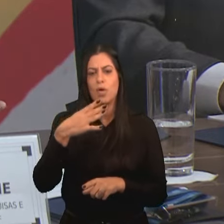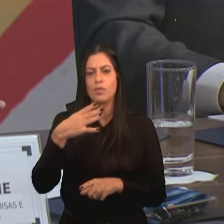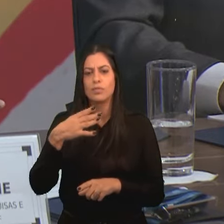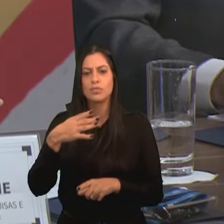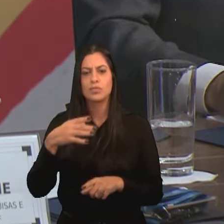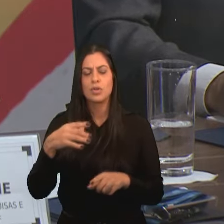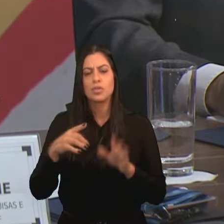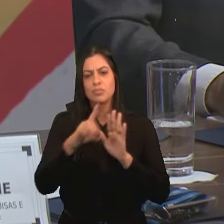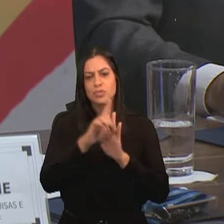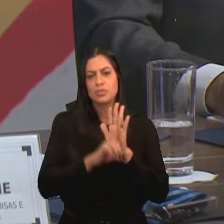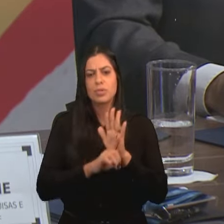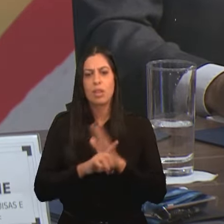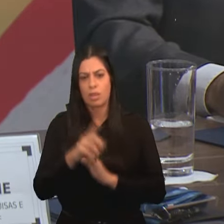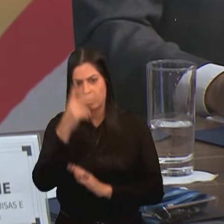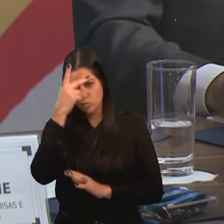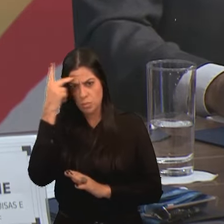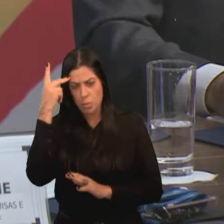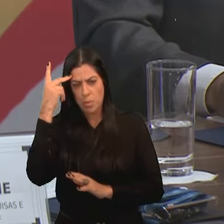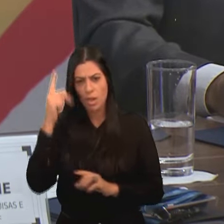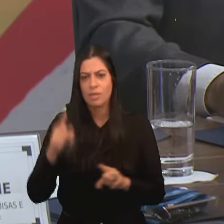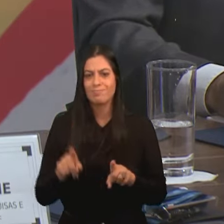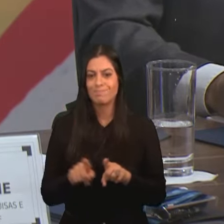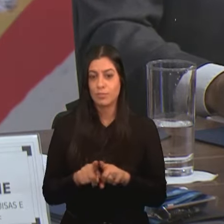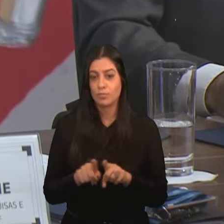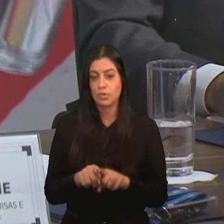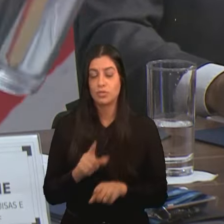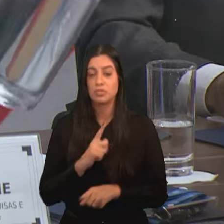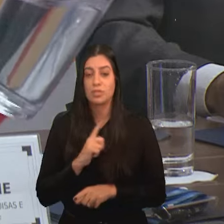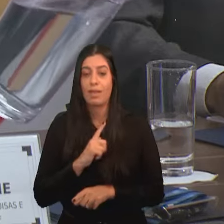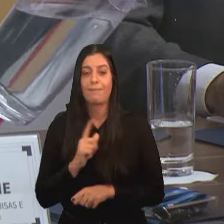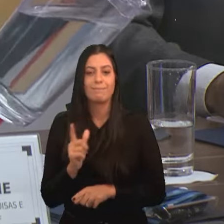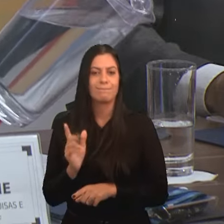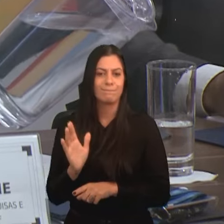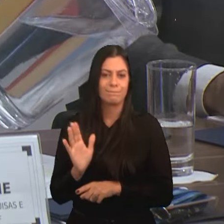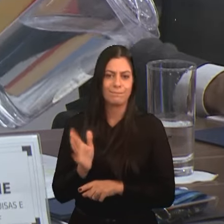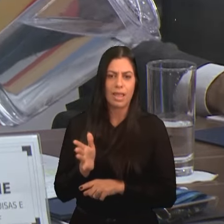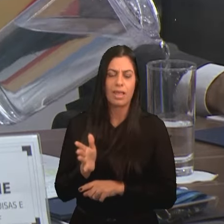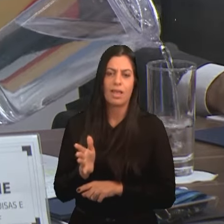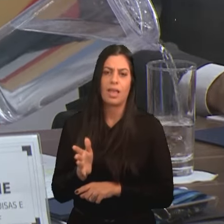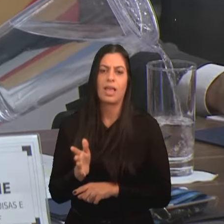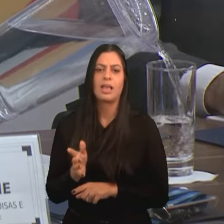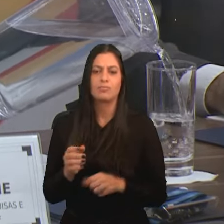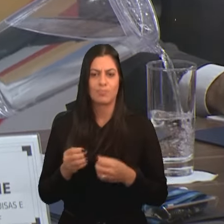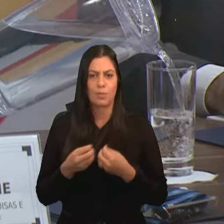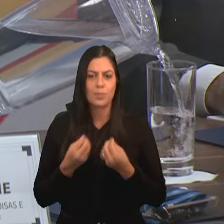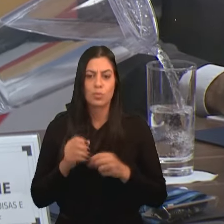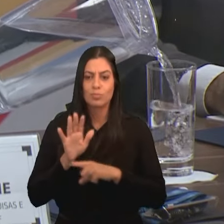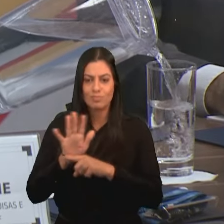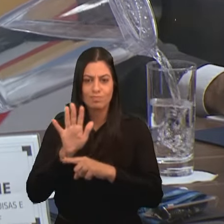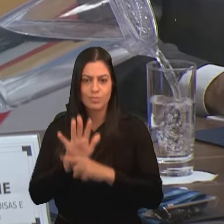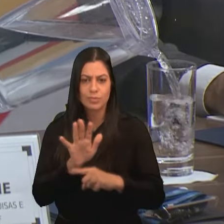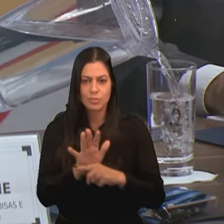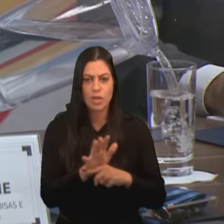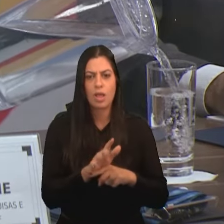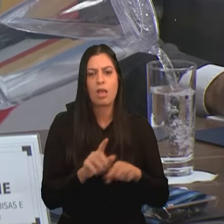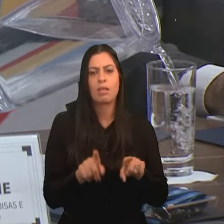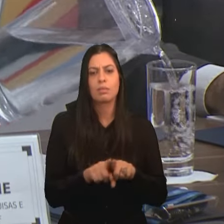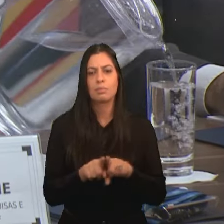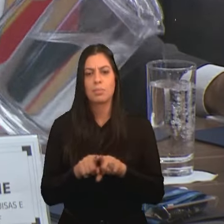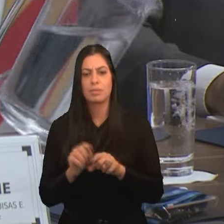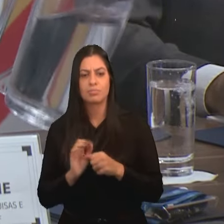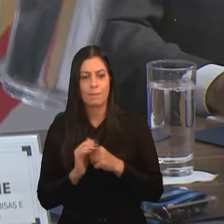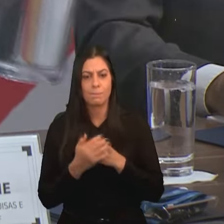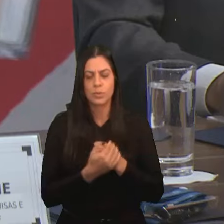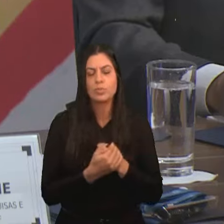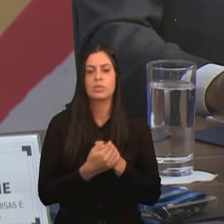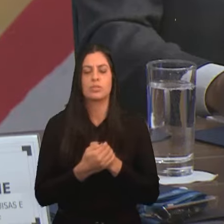derechos fundamentales, de los derechos humanos que ya tenemos y que buscamos darles una nueva, abarcarlos más